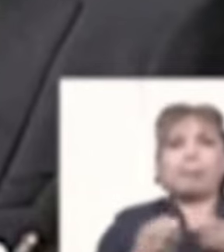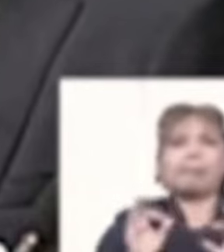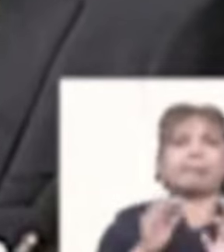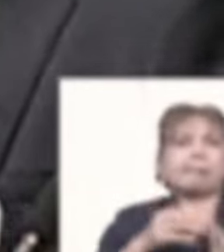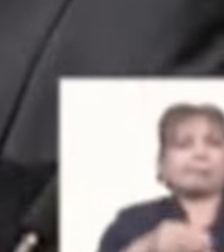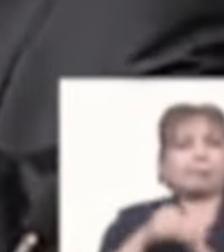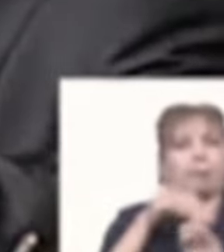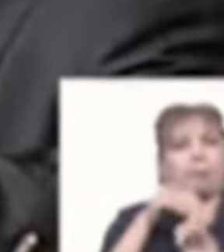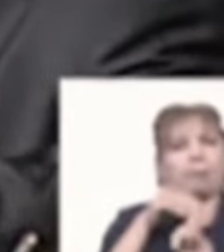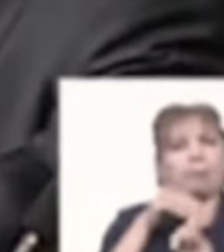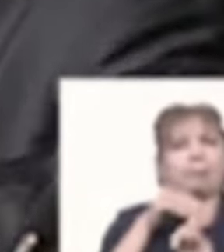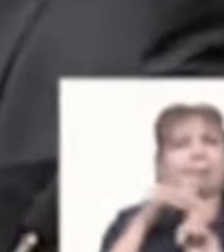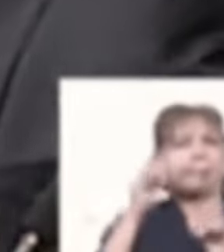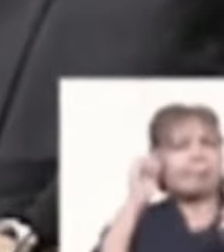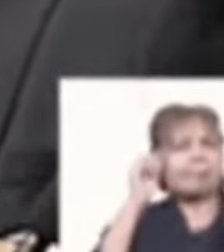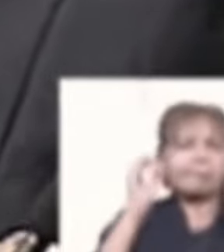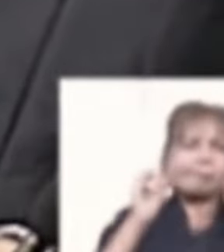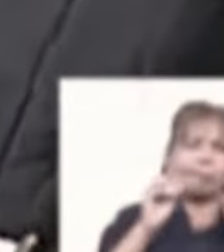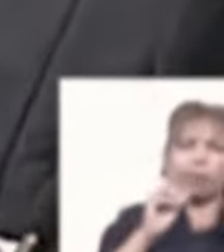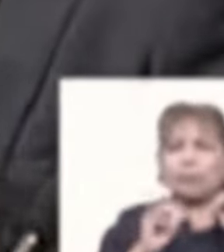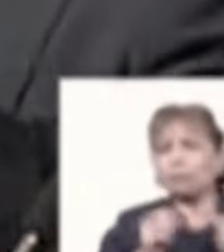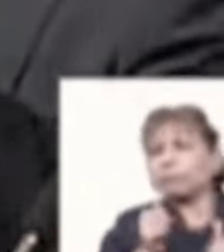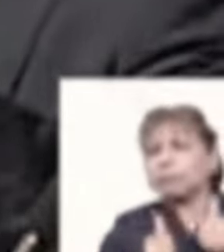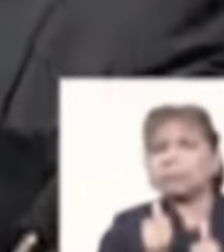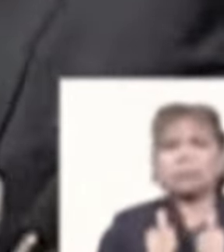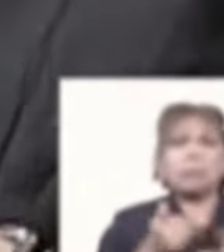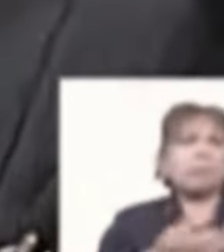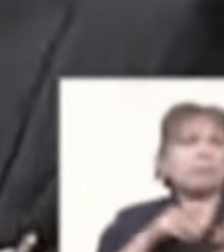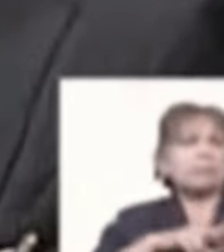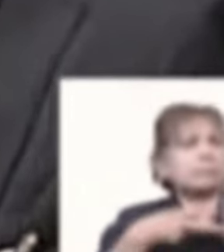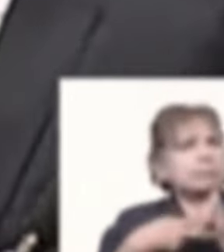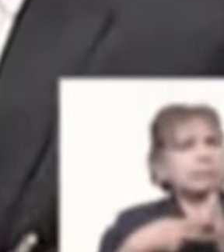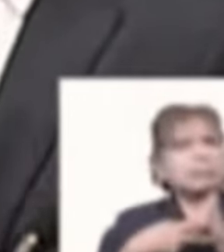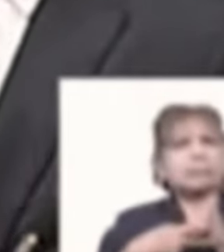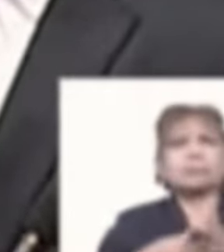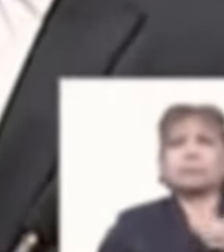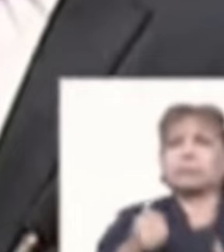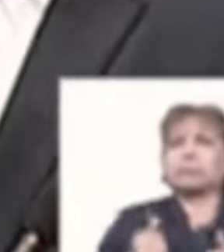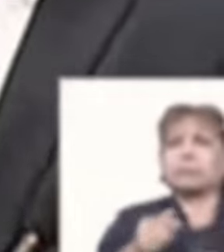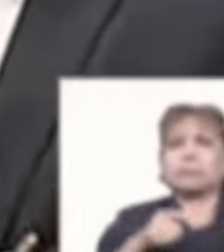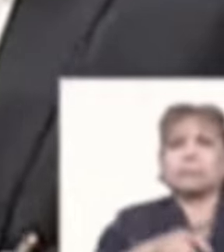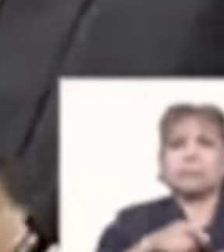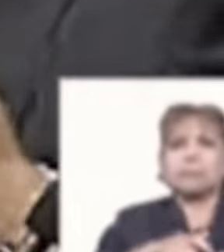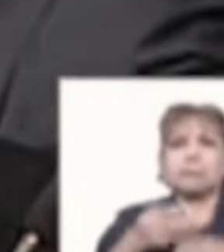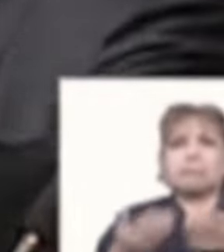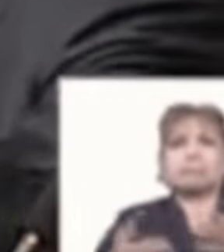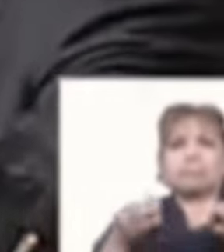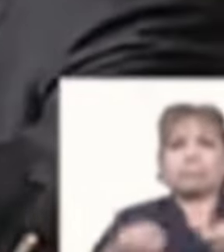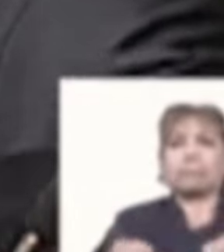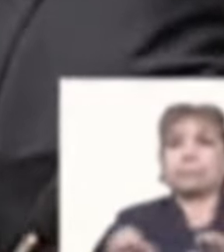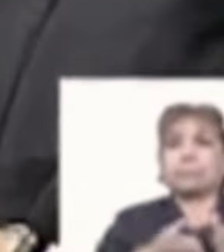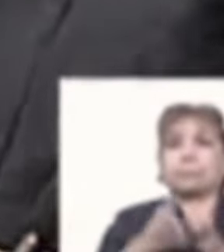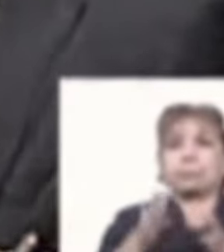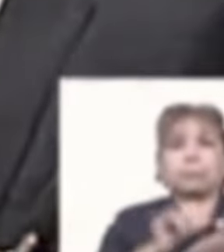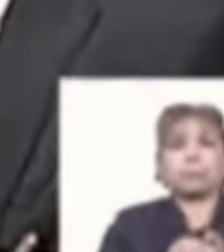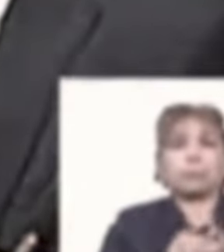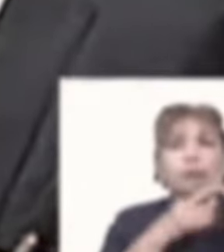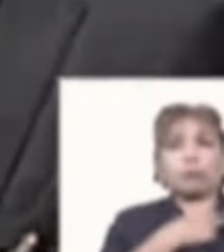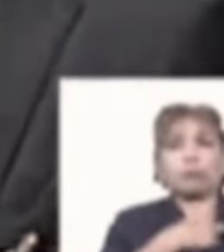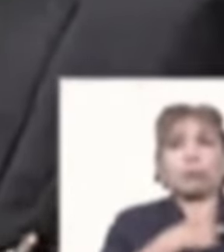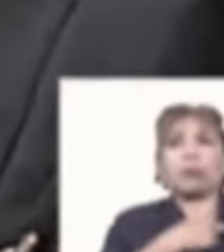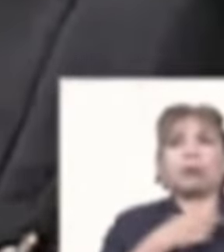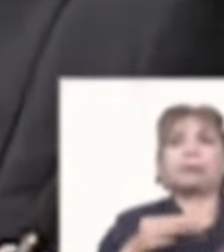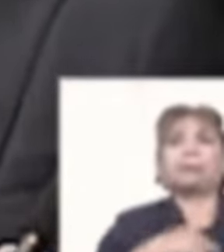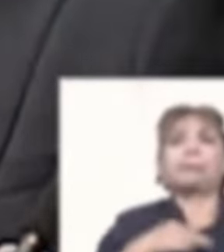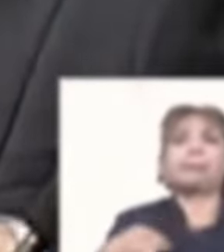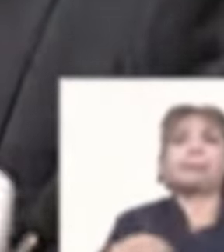Especial para que opinen sobre cuál es la interpretación del periodo de vigencia del cargo de